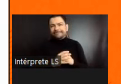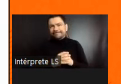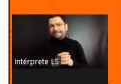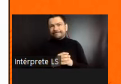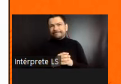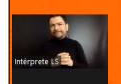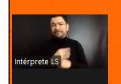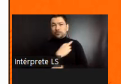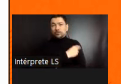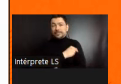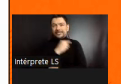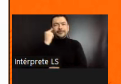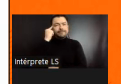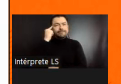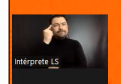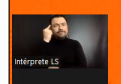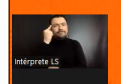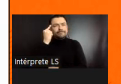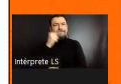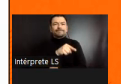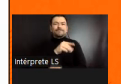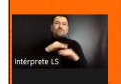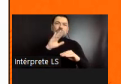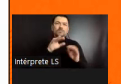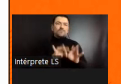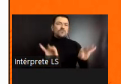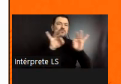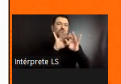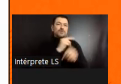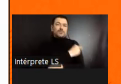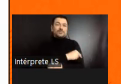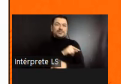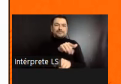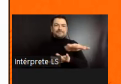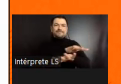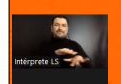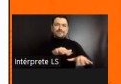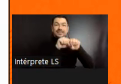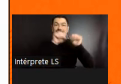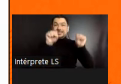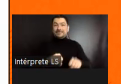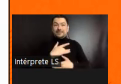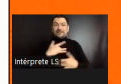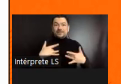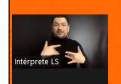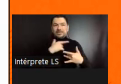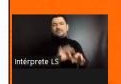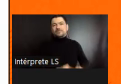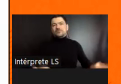los pilares del sistema de salud, así que queremos poder ayudar a mantener la oferta de